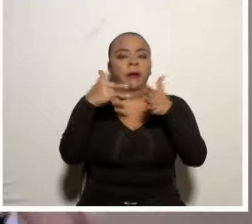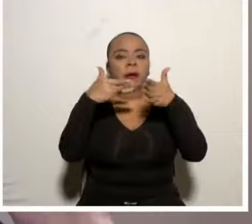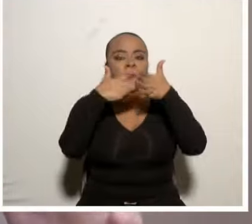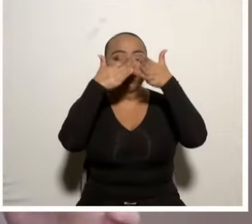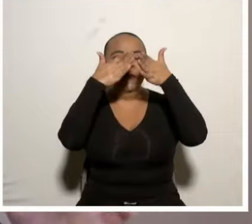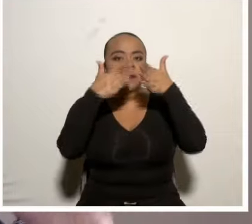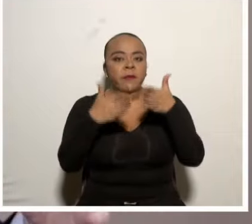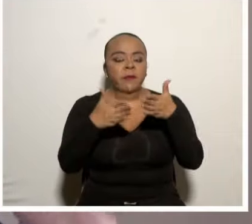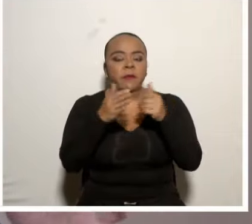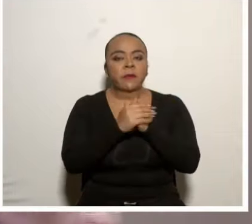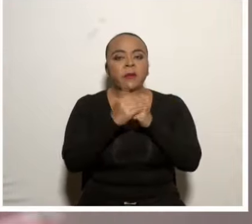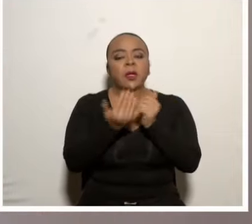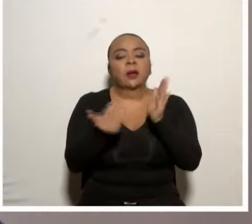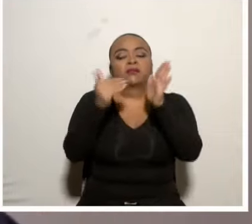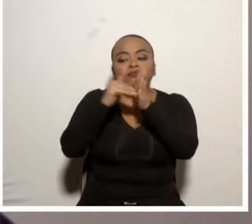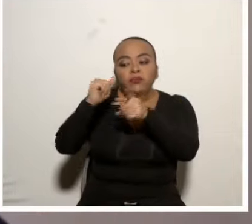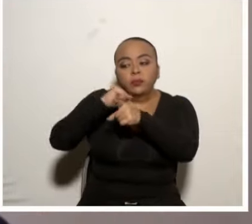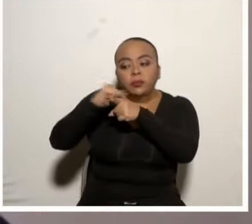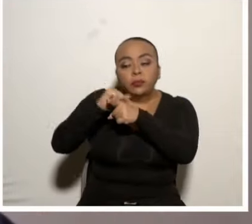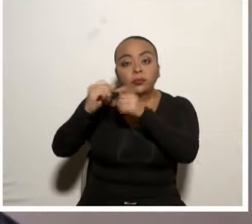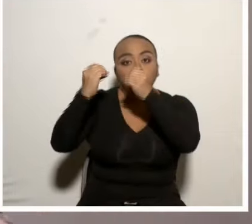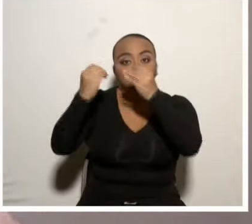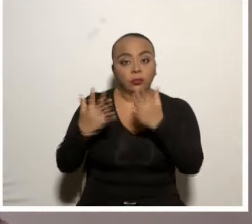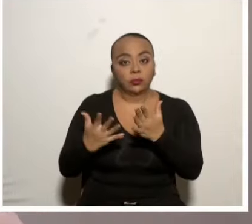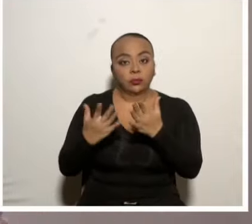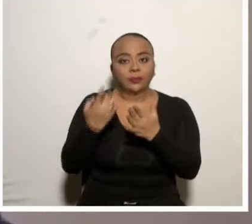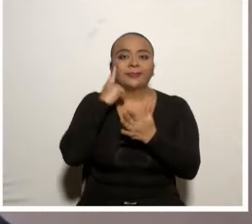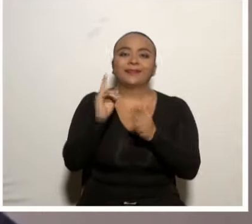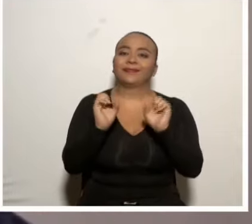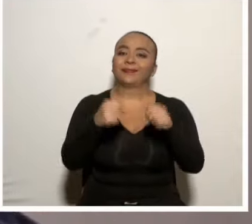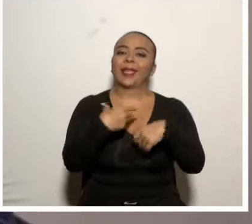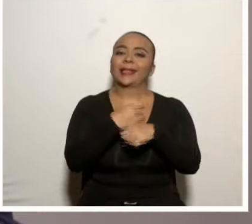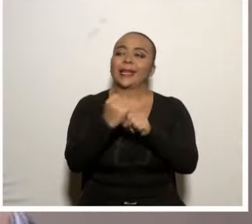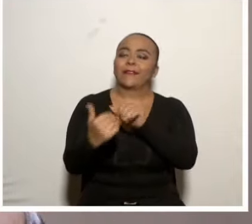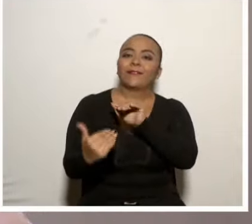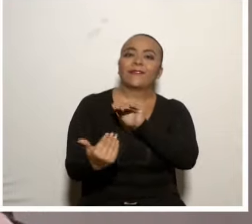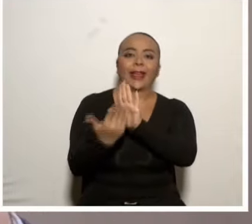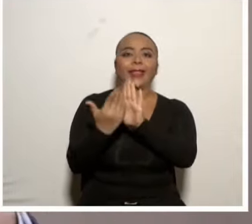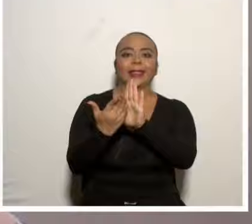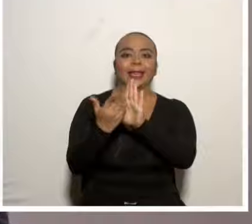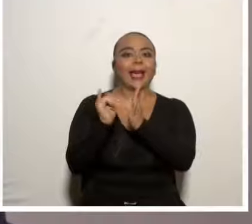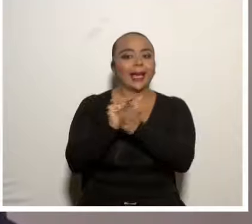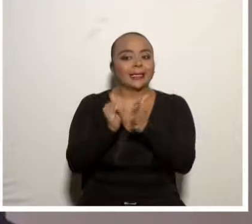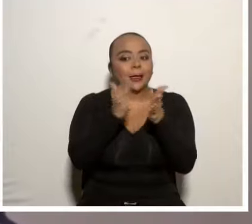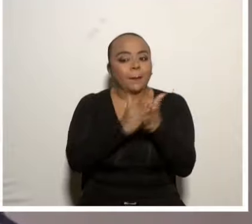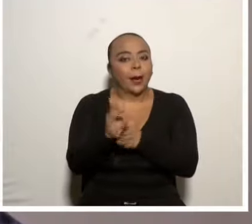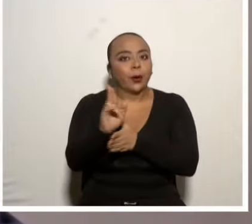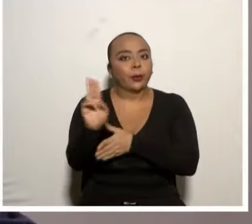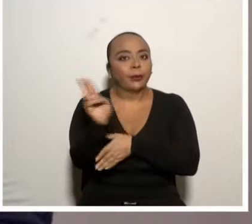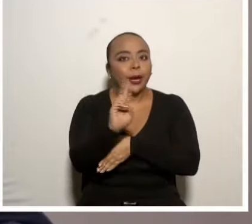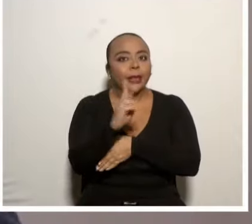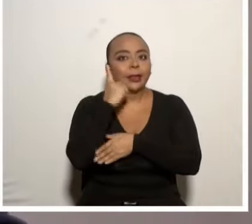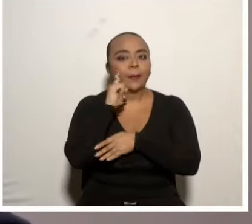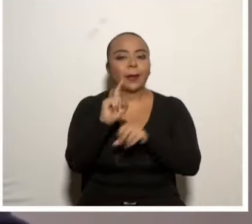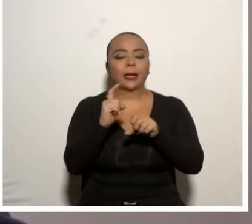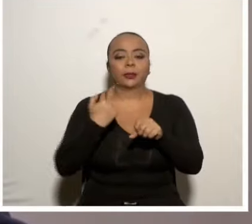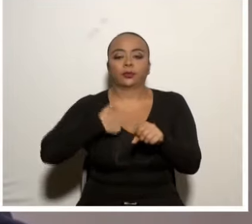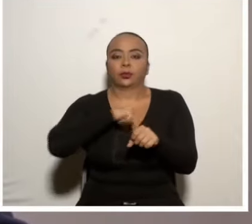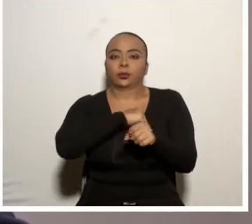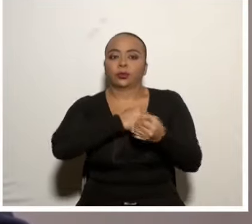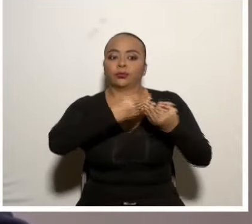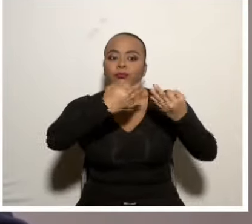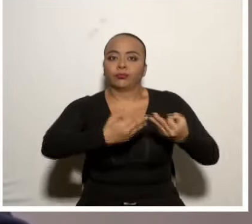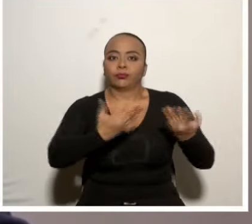estudiantes, recapacitar a los profesores para que puedan hacerle frente a un plan urgente para ponernos al